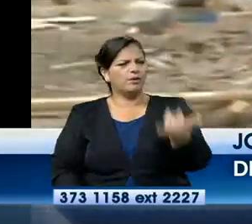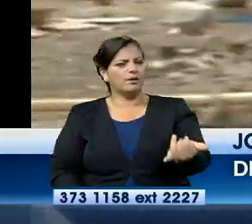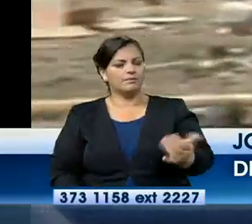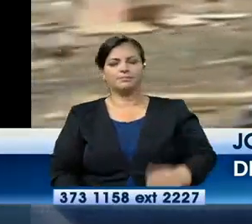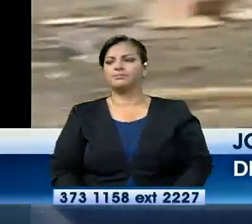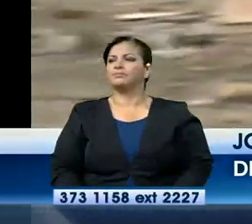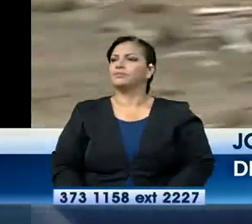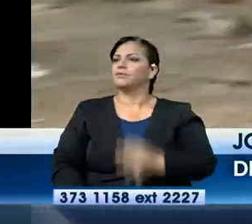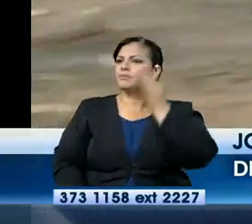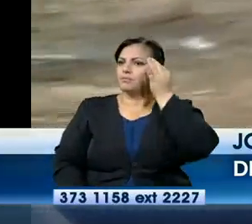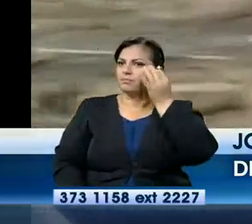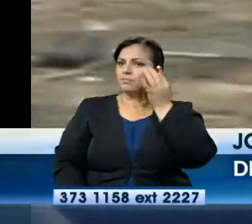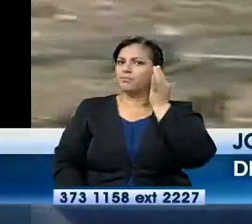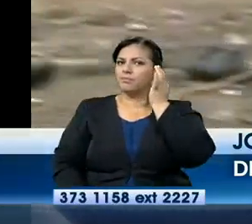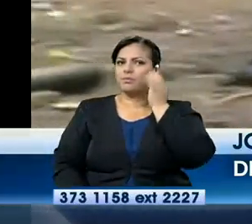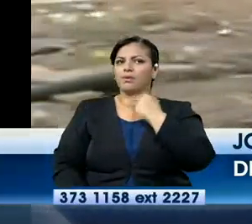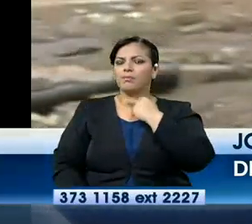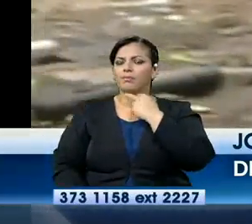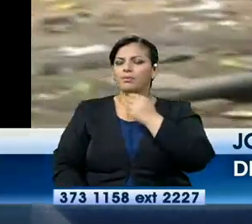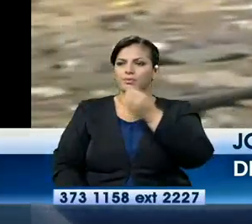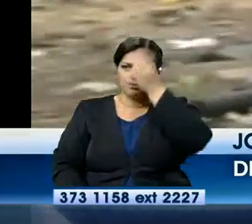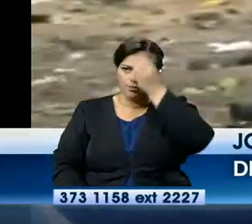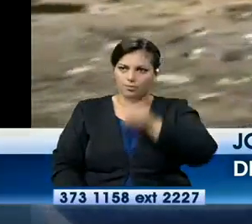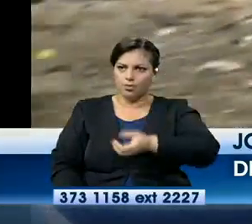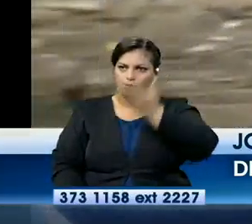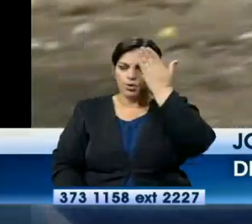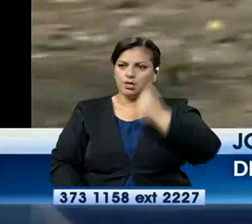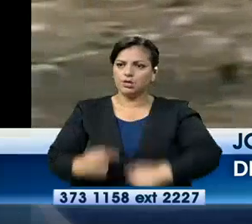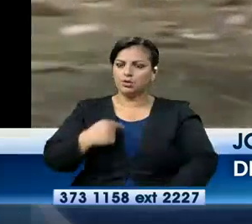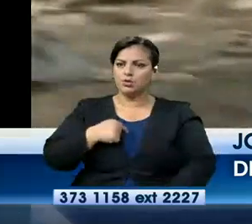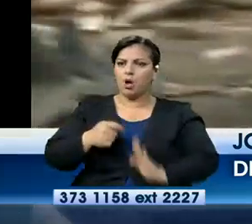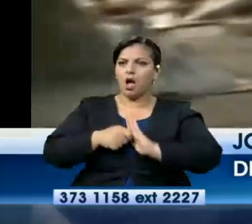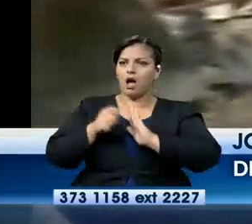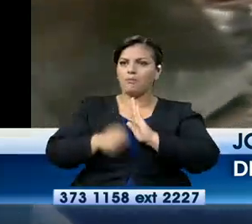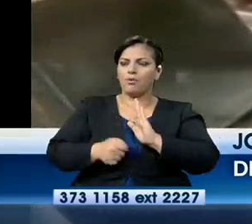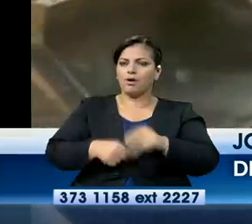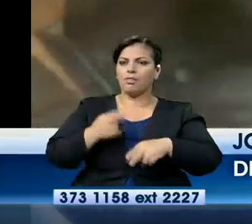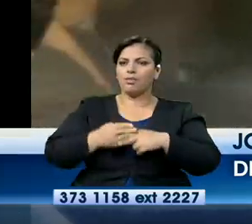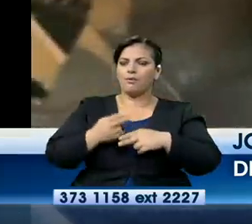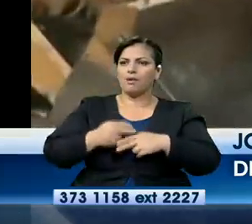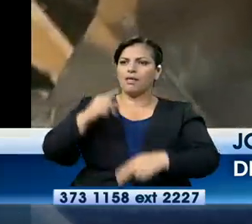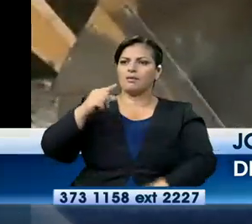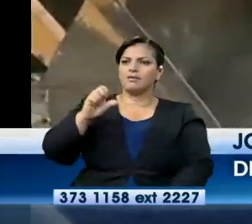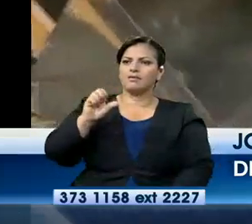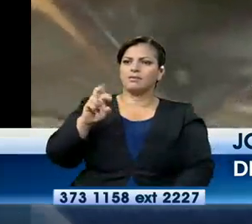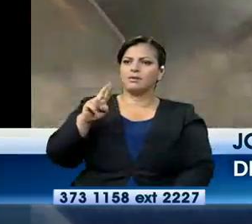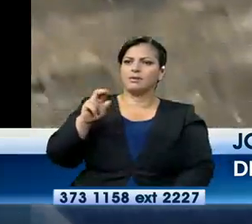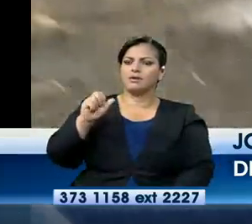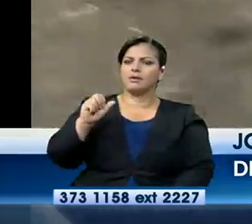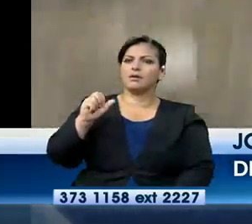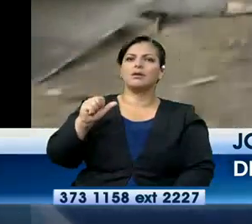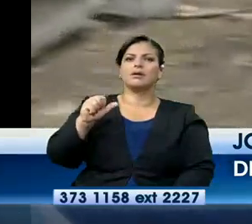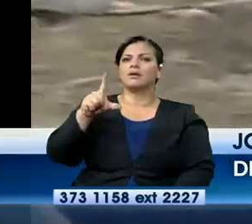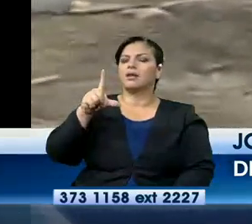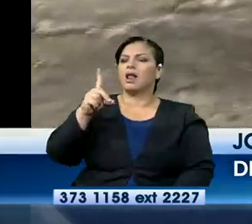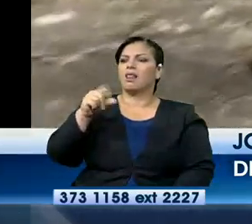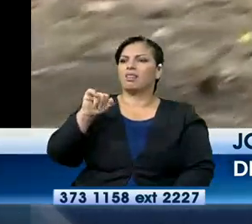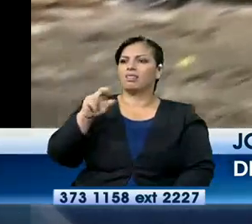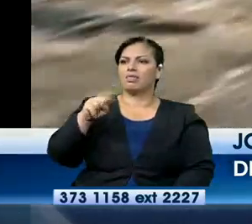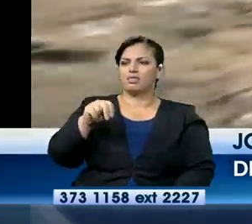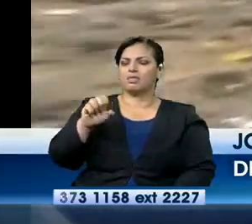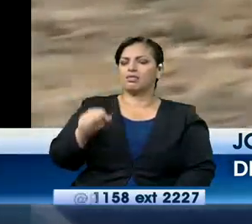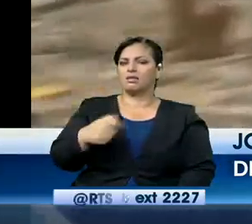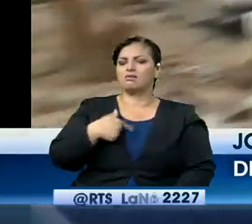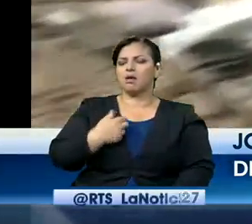Geraldine Coello, comisaria Cuarta Nacional de Policía del Distrito Sur 1, en compañía de los otros dos comisarios asignados dentro de este operativo de